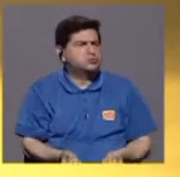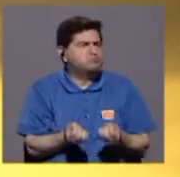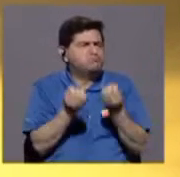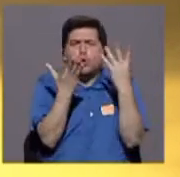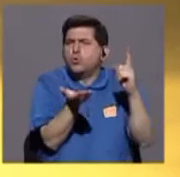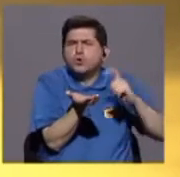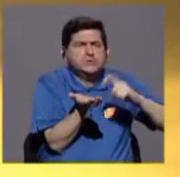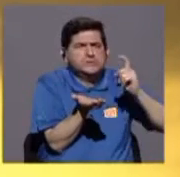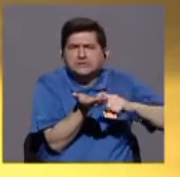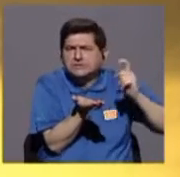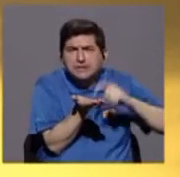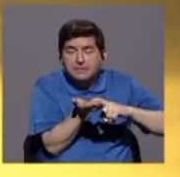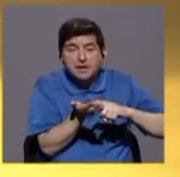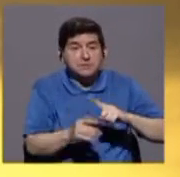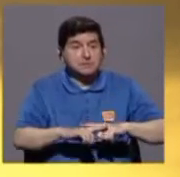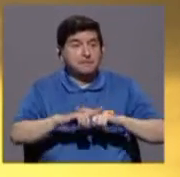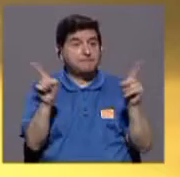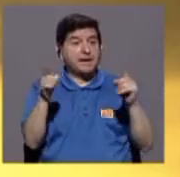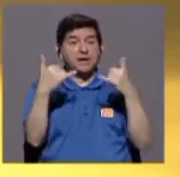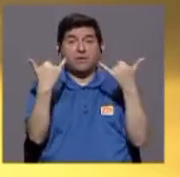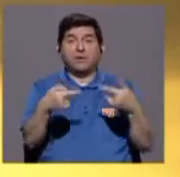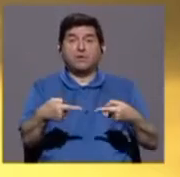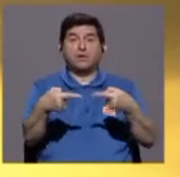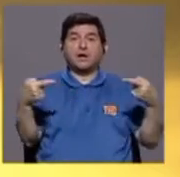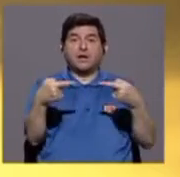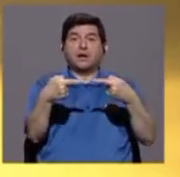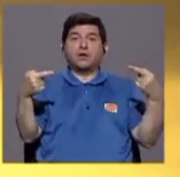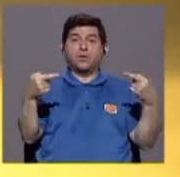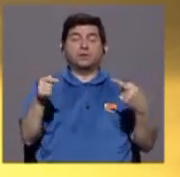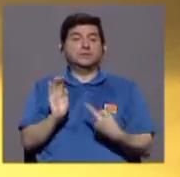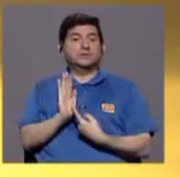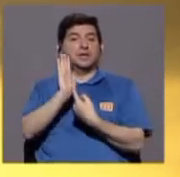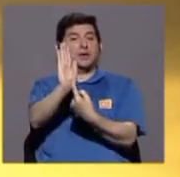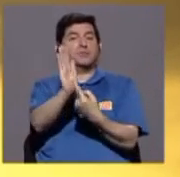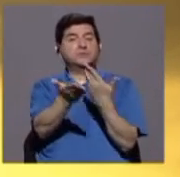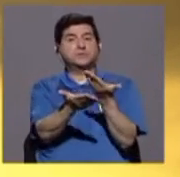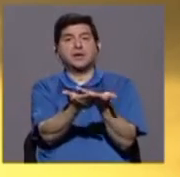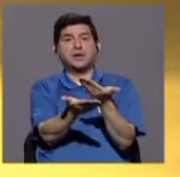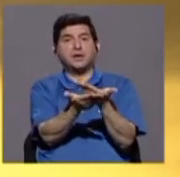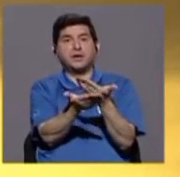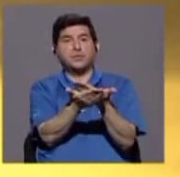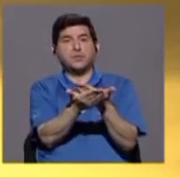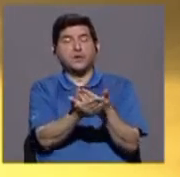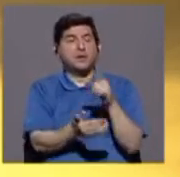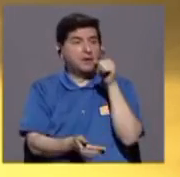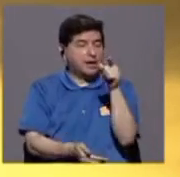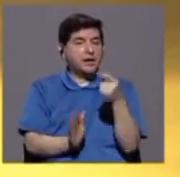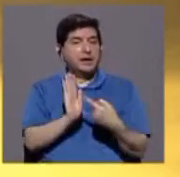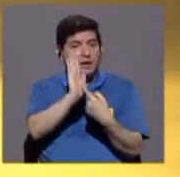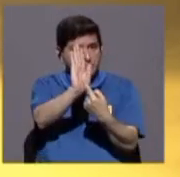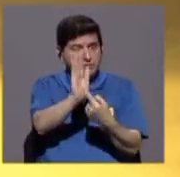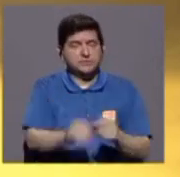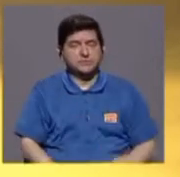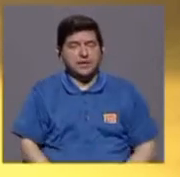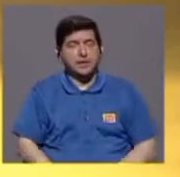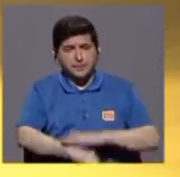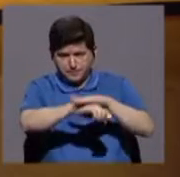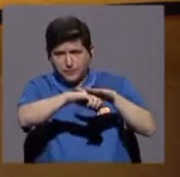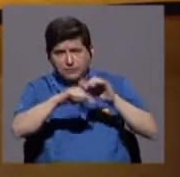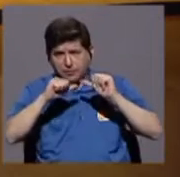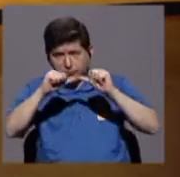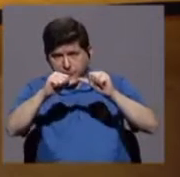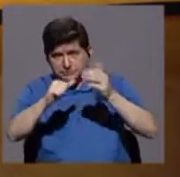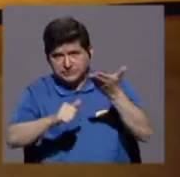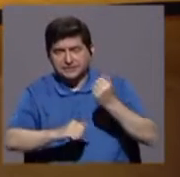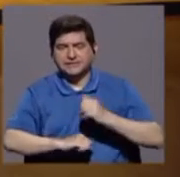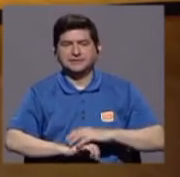endeudados, lo cual contradice la evidencia que don Danilo nos aportaba. Por favor, don Danilo.